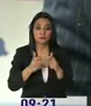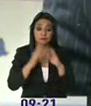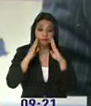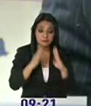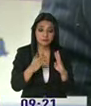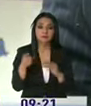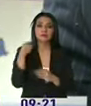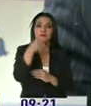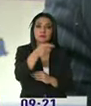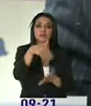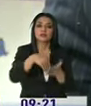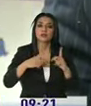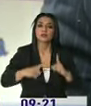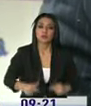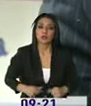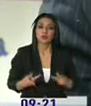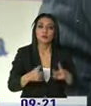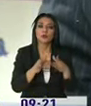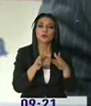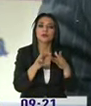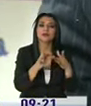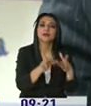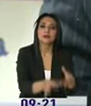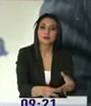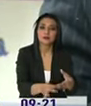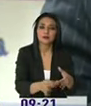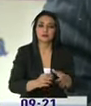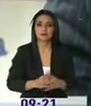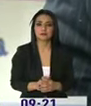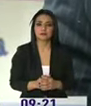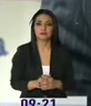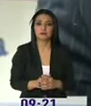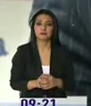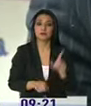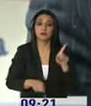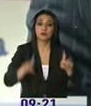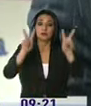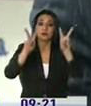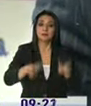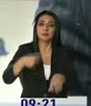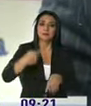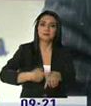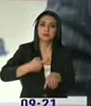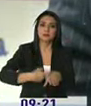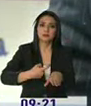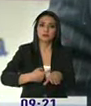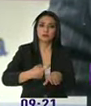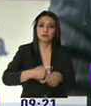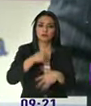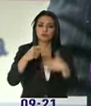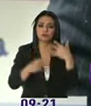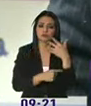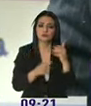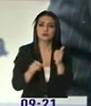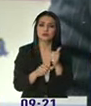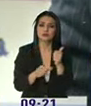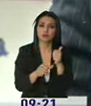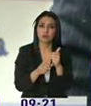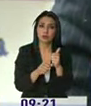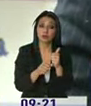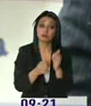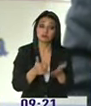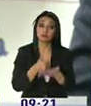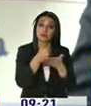el Sistema Nacional de Salud también, o sea, los casos específicos a través de todas estas funciones de asesoría que puede